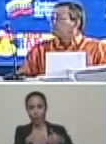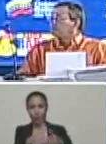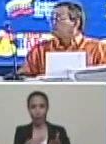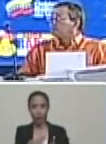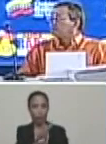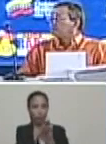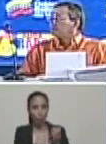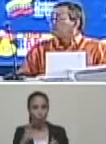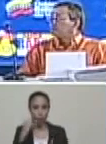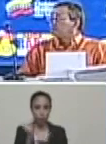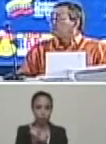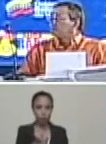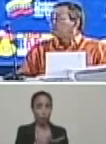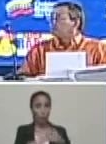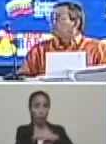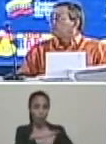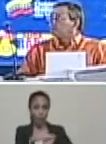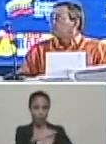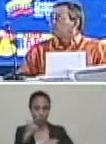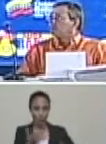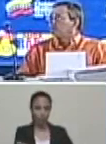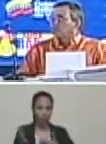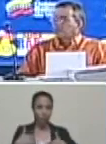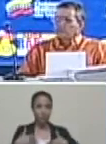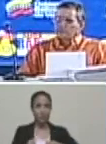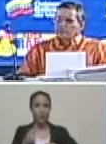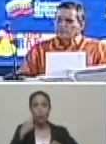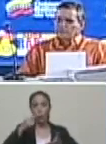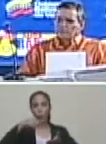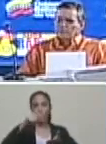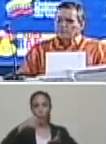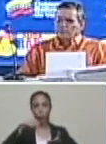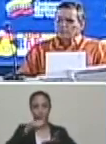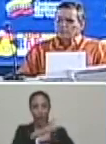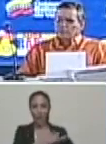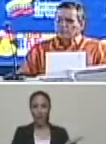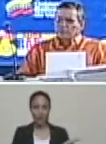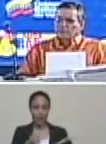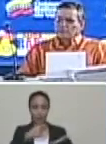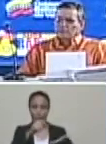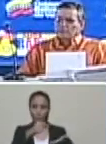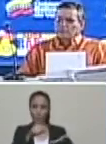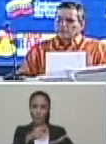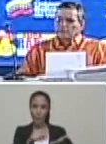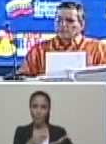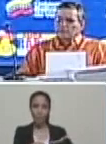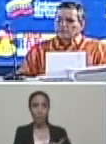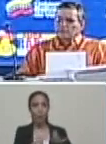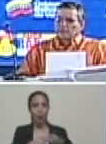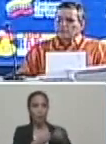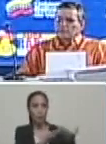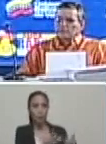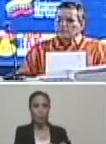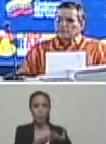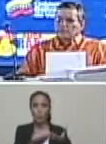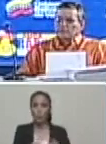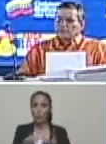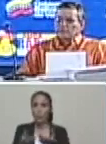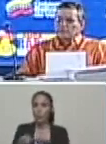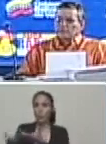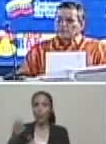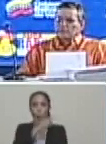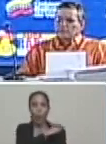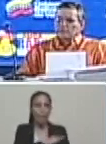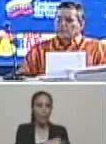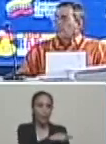como testigo. Él las recibe, revisa el listado, revisa y luego se distribuye a hospitales,